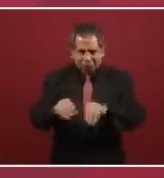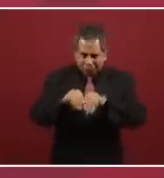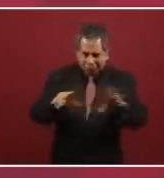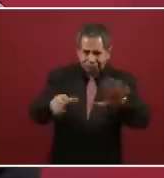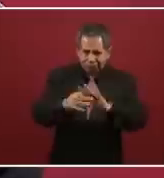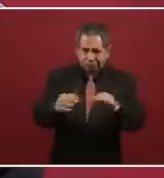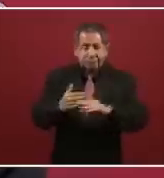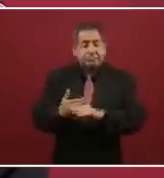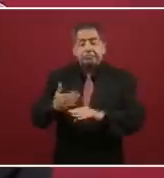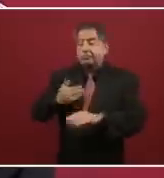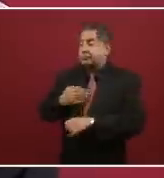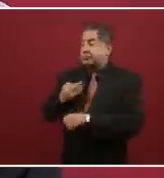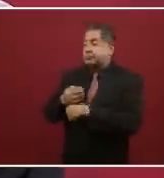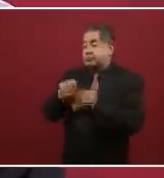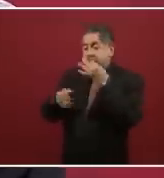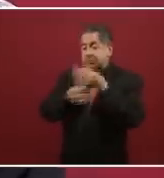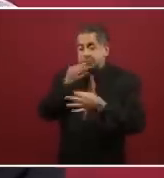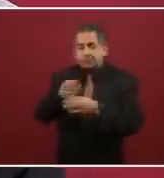se los adelanto,